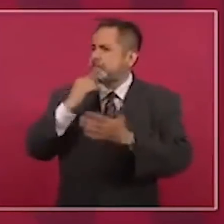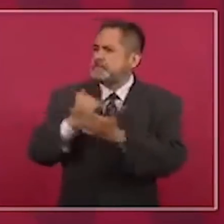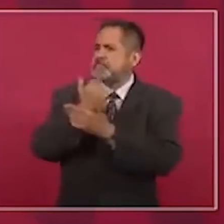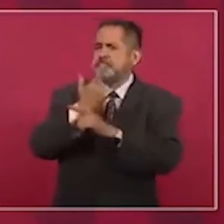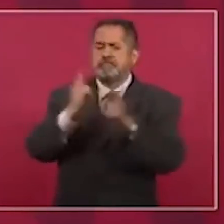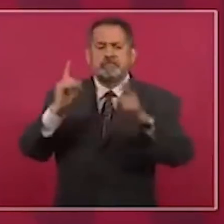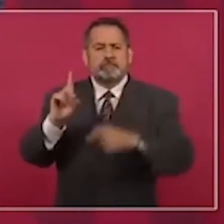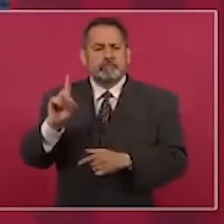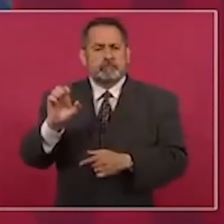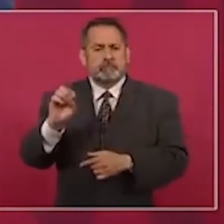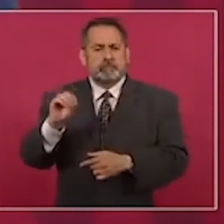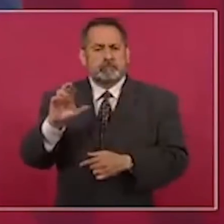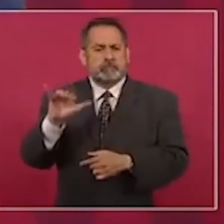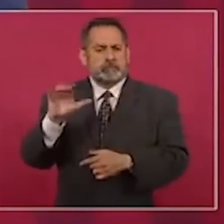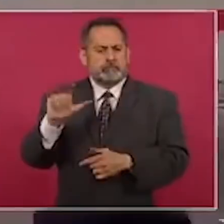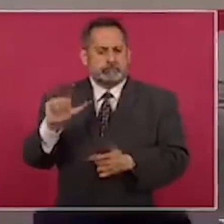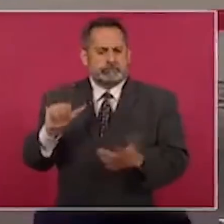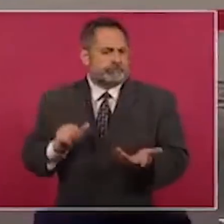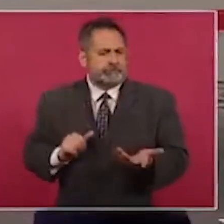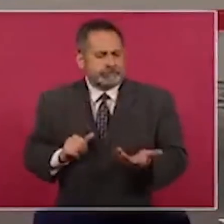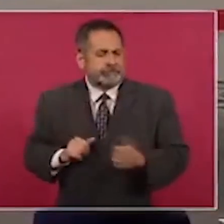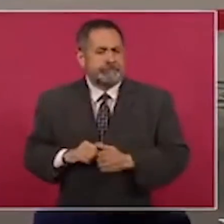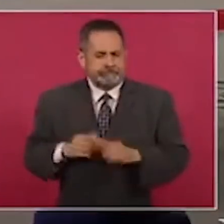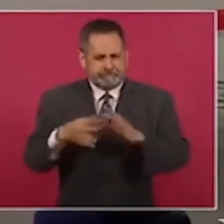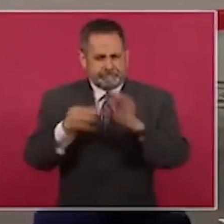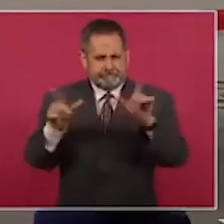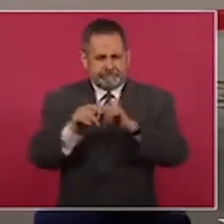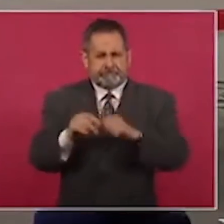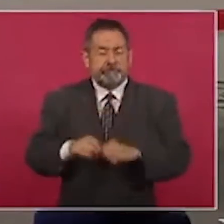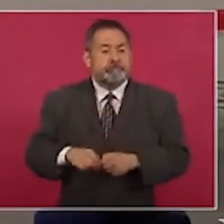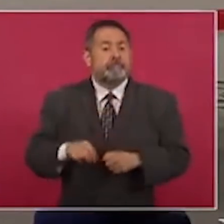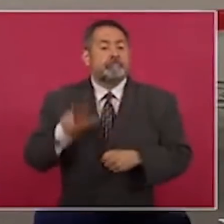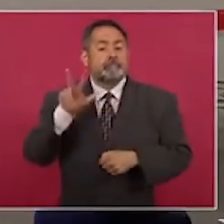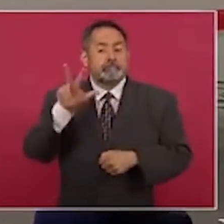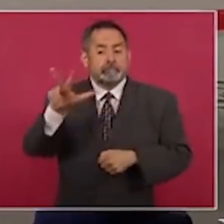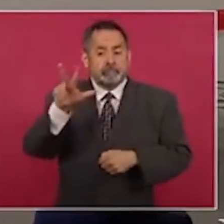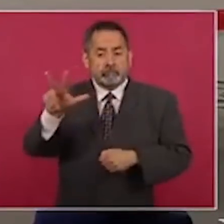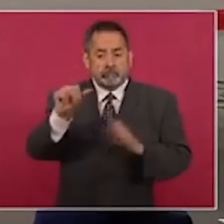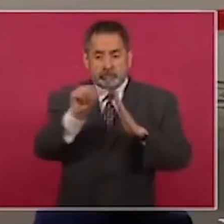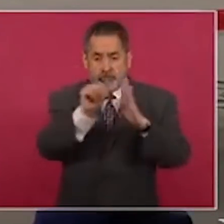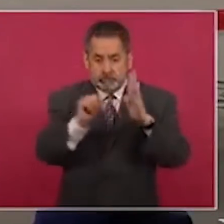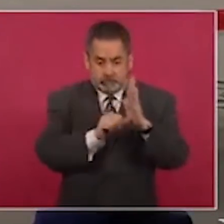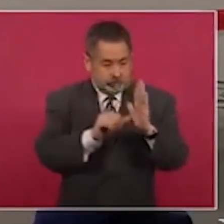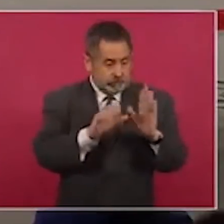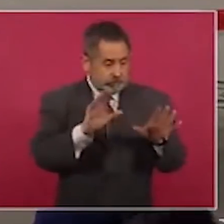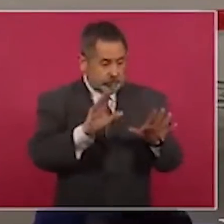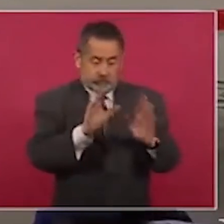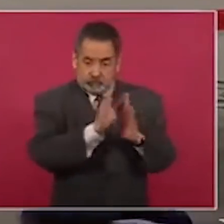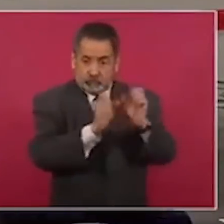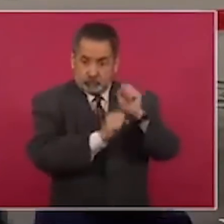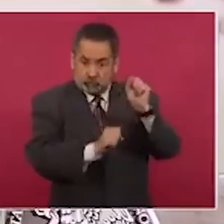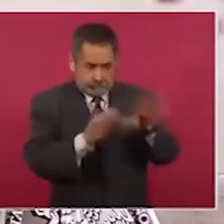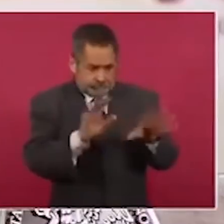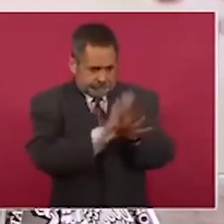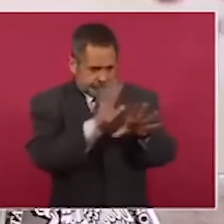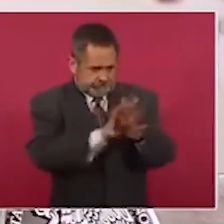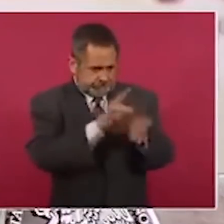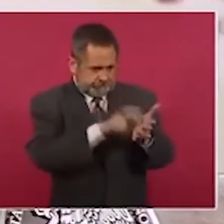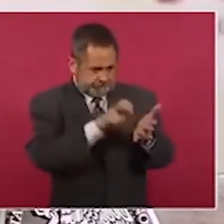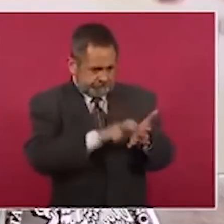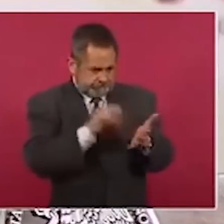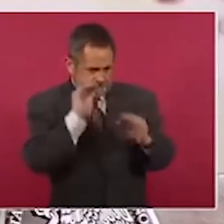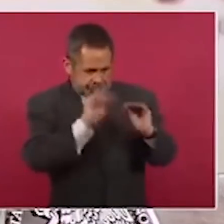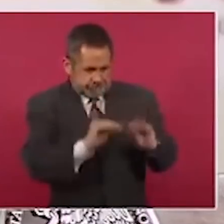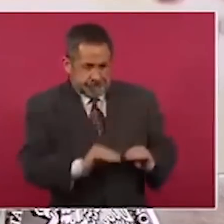El resumen muy rápido, se tocarán 18 artículos constitucionales, habrá 7 artículos